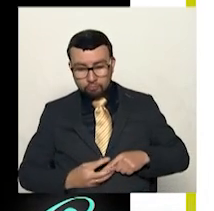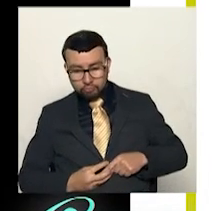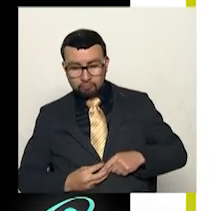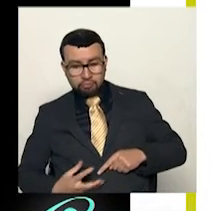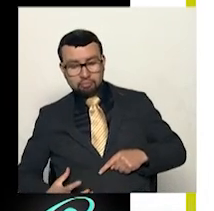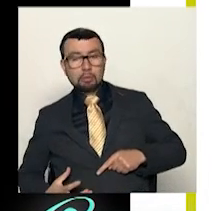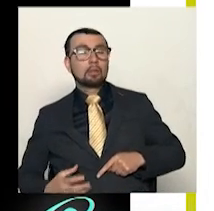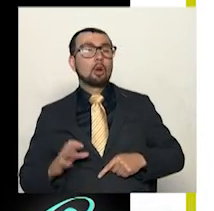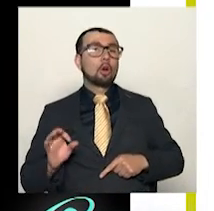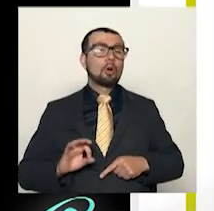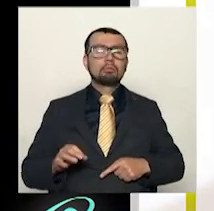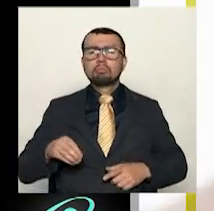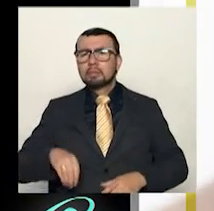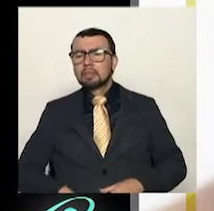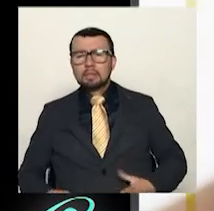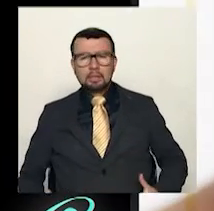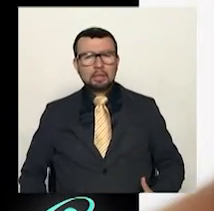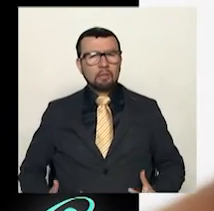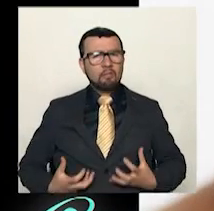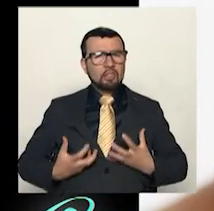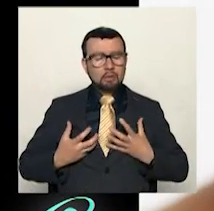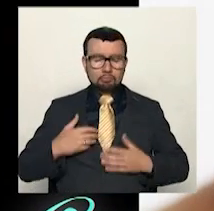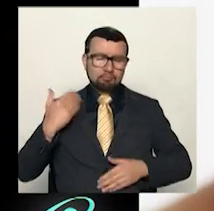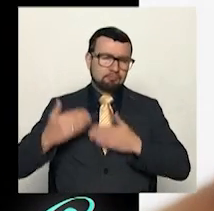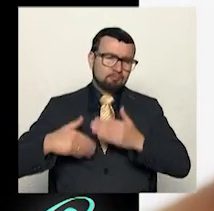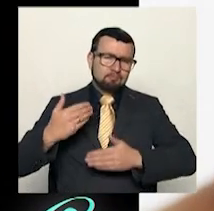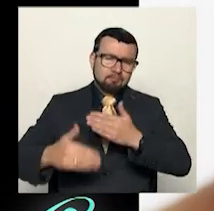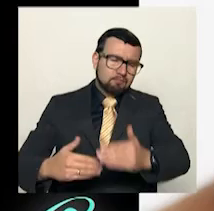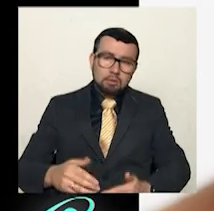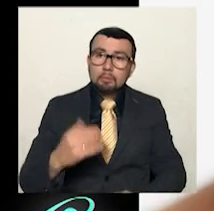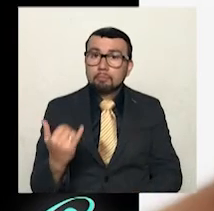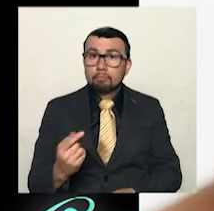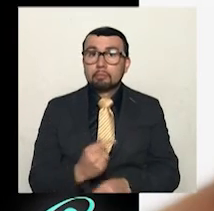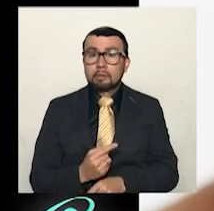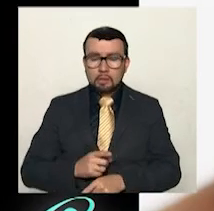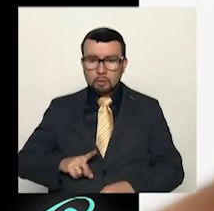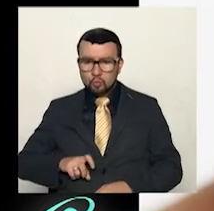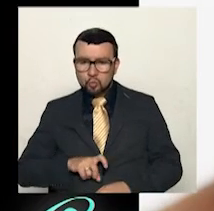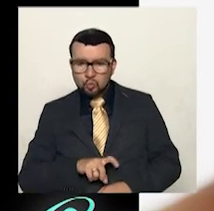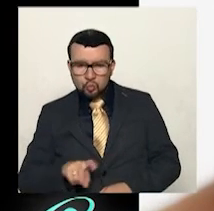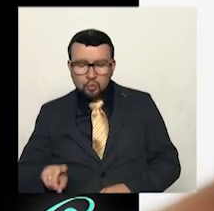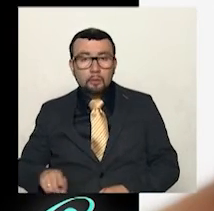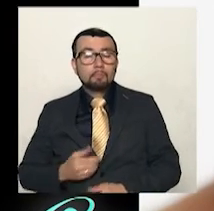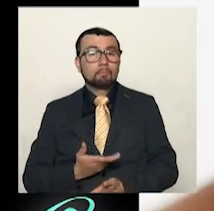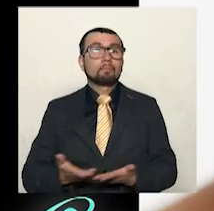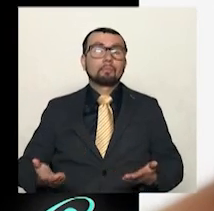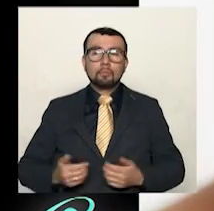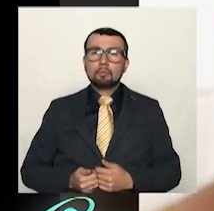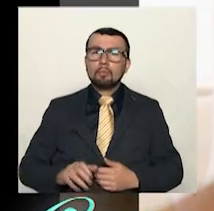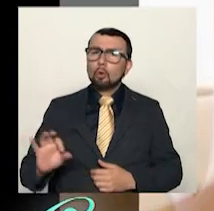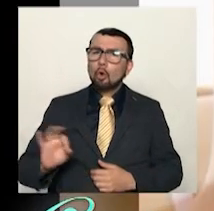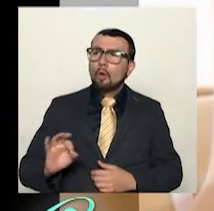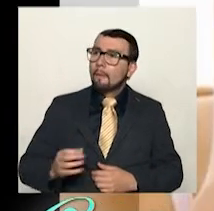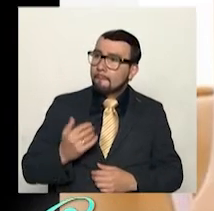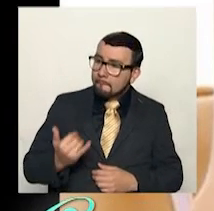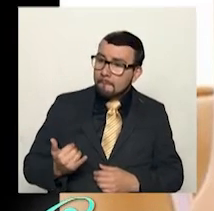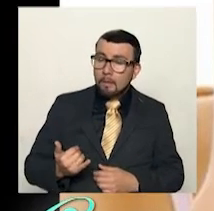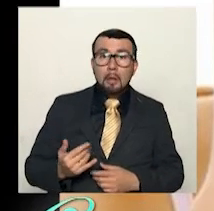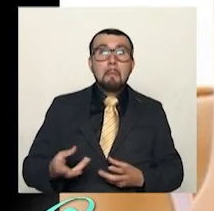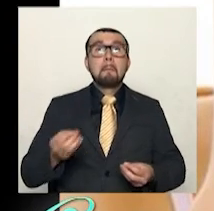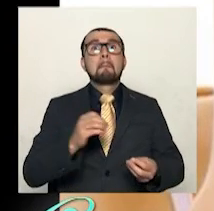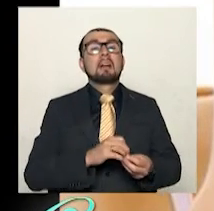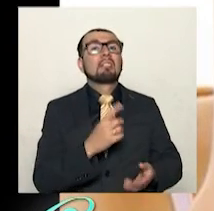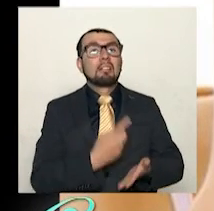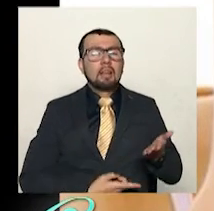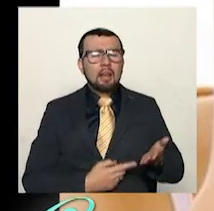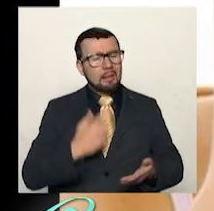o la sepsis que viene, que es la infección diseminada después de que esas parásitos se diseminan. Ojo en este punto porque también caemos en el otro extremo, que es